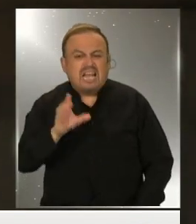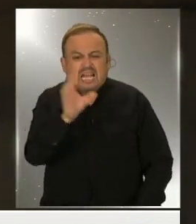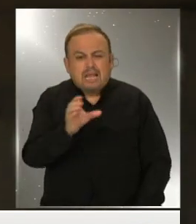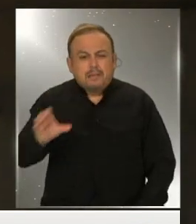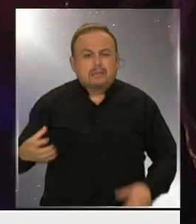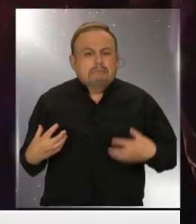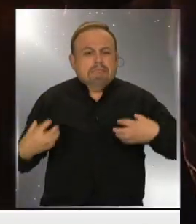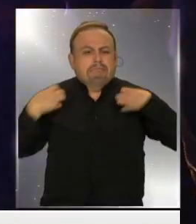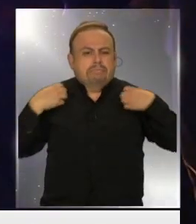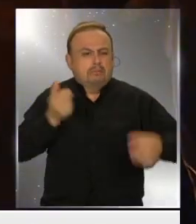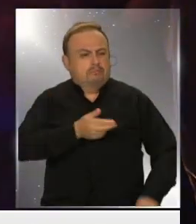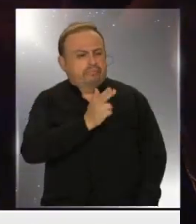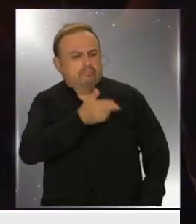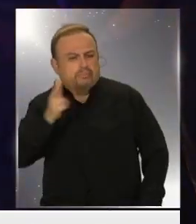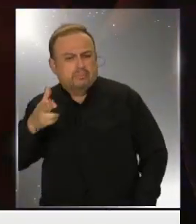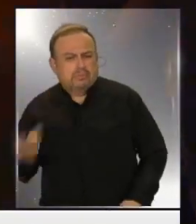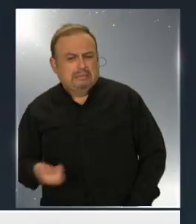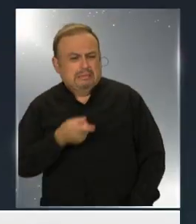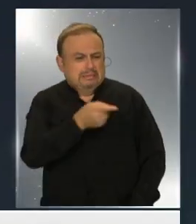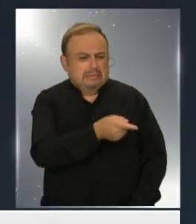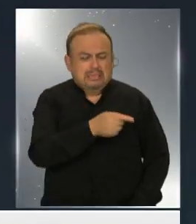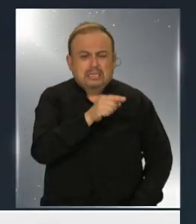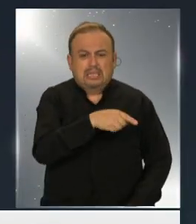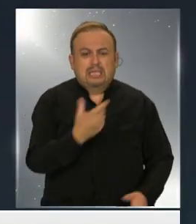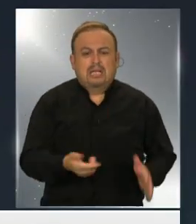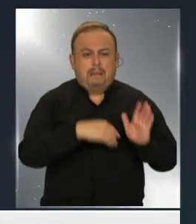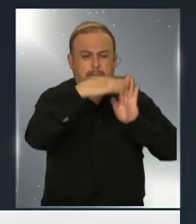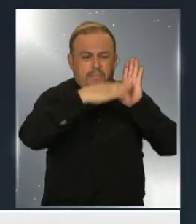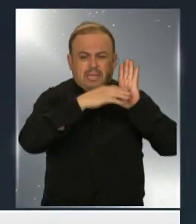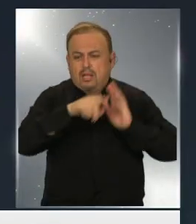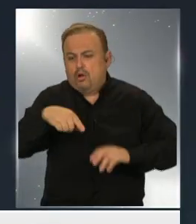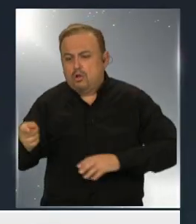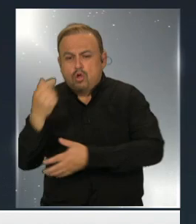los responsables de los violentos episodios, balaceras que